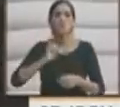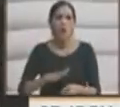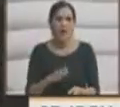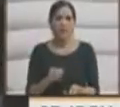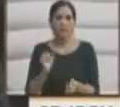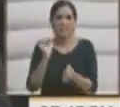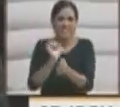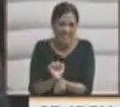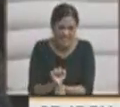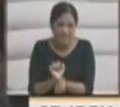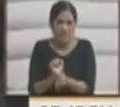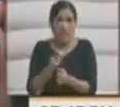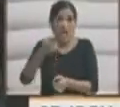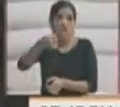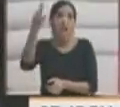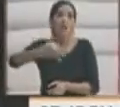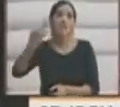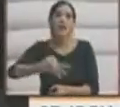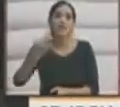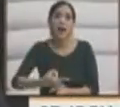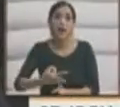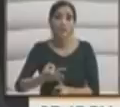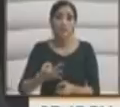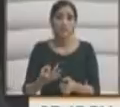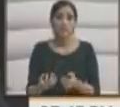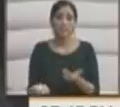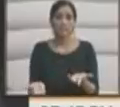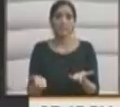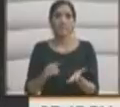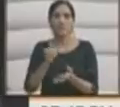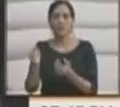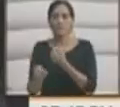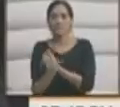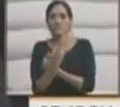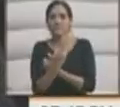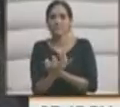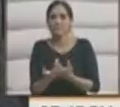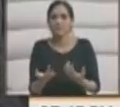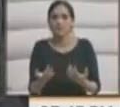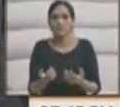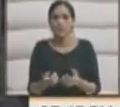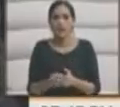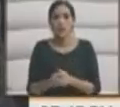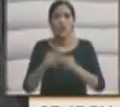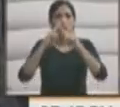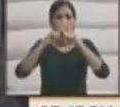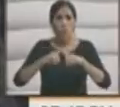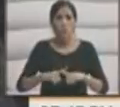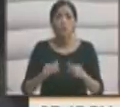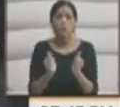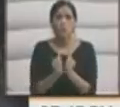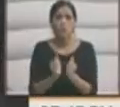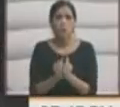verdad. Esa es la verdad. Datos duros. Es por eso